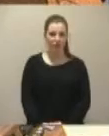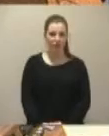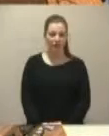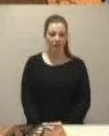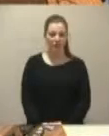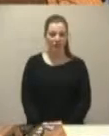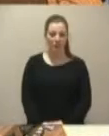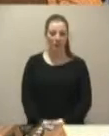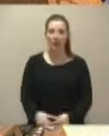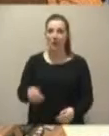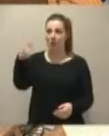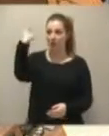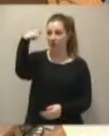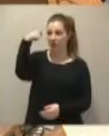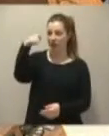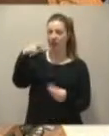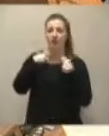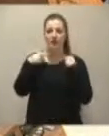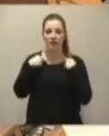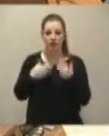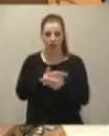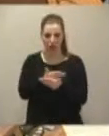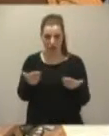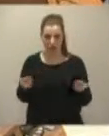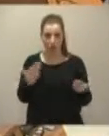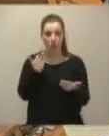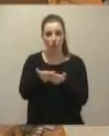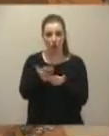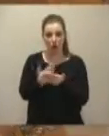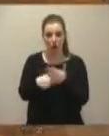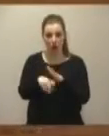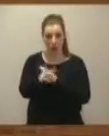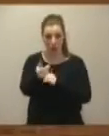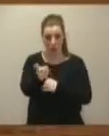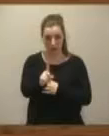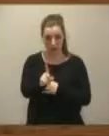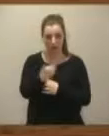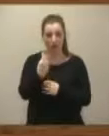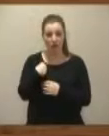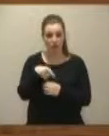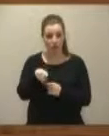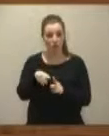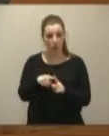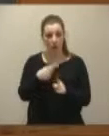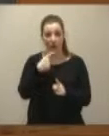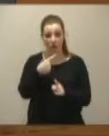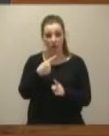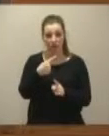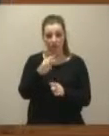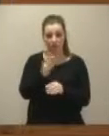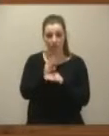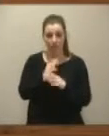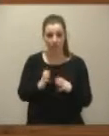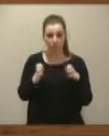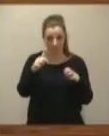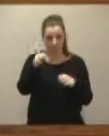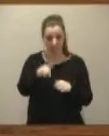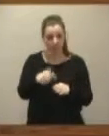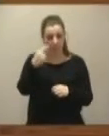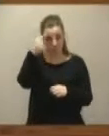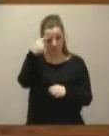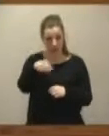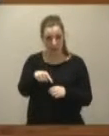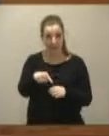Señor presidente, señorías, la proposición de ley que se somete a consideración del Pleno de esta Cámara